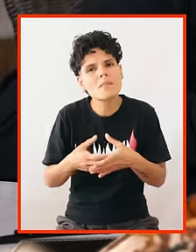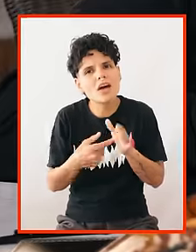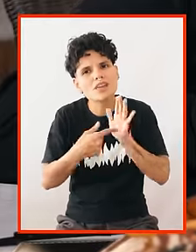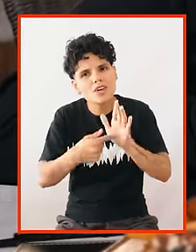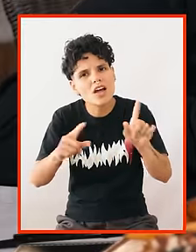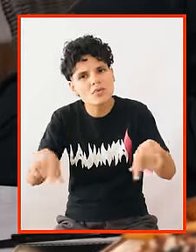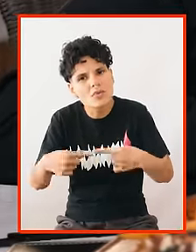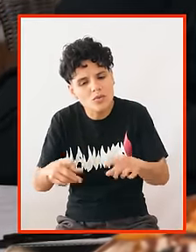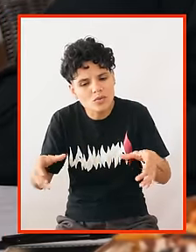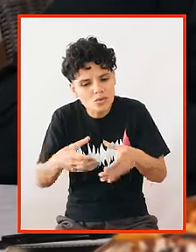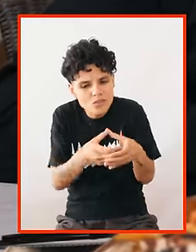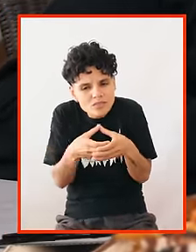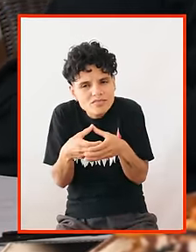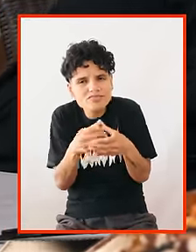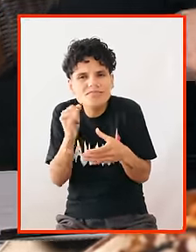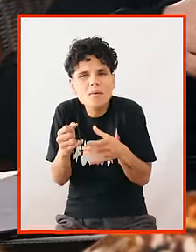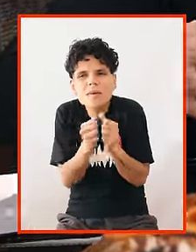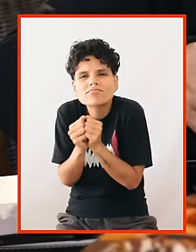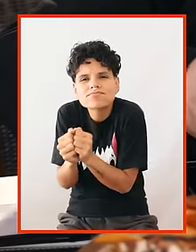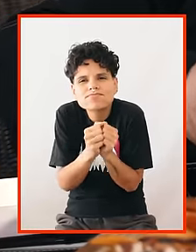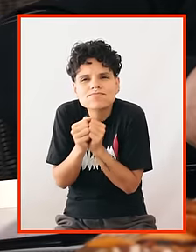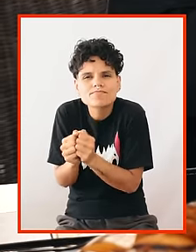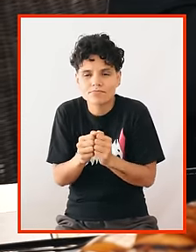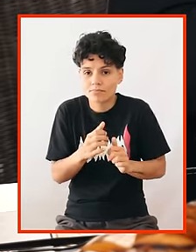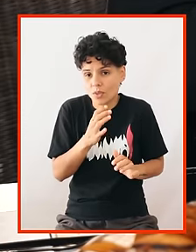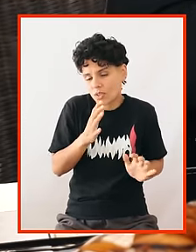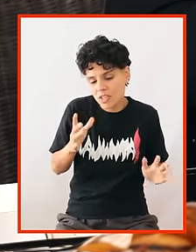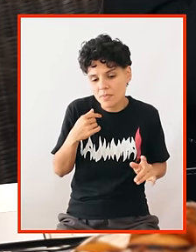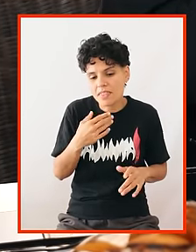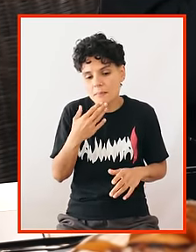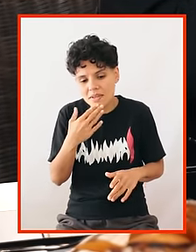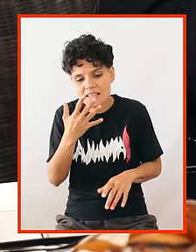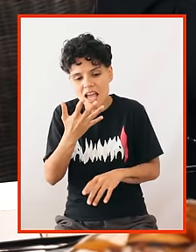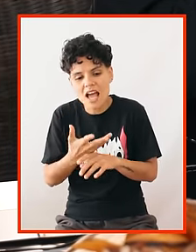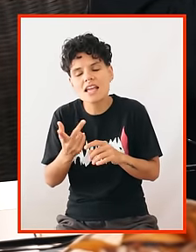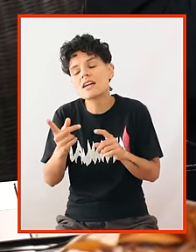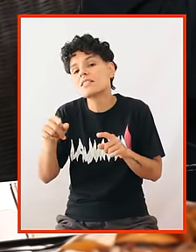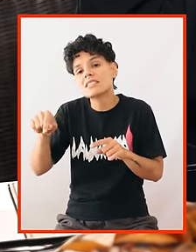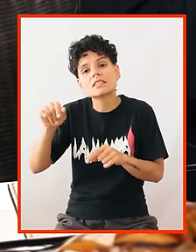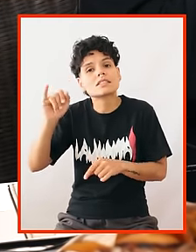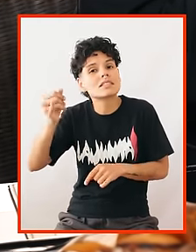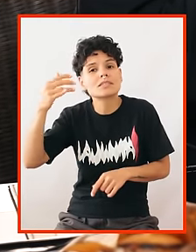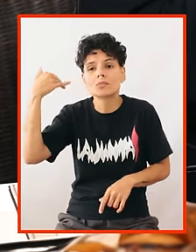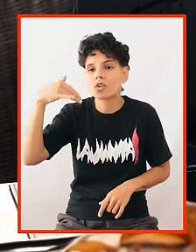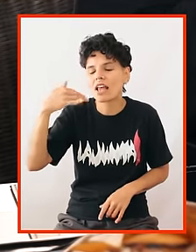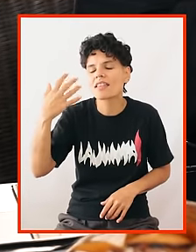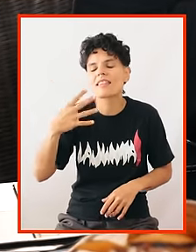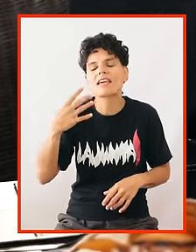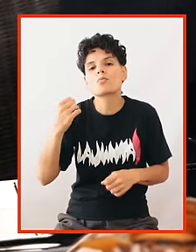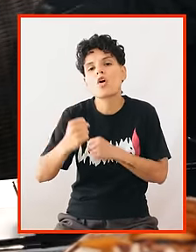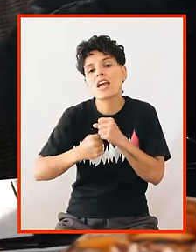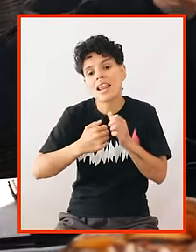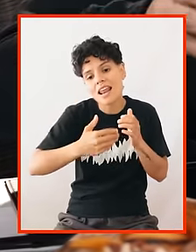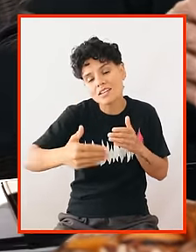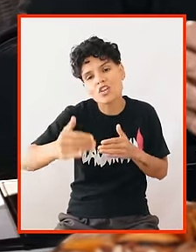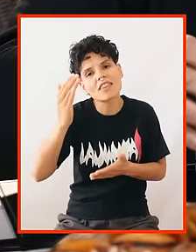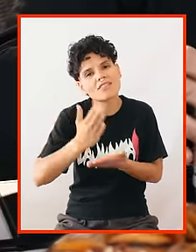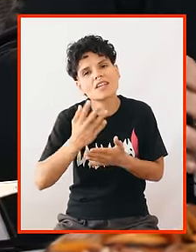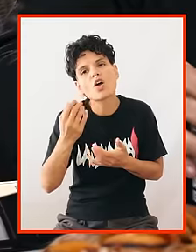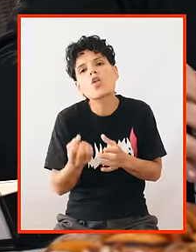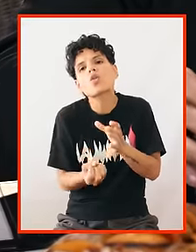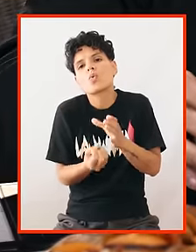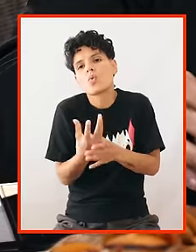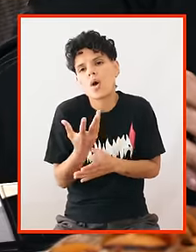sí, siempre hemos valorado que exista un lenguaje que sea nuevo. Eso sí, creo que cada generación tiene que tener un lenguaje y no tiene por qué